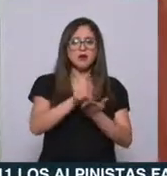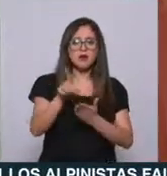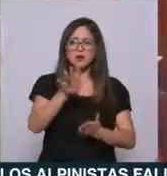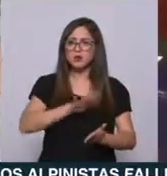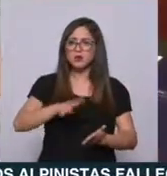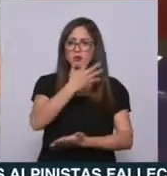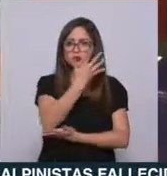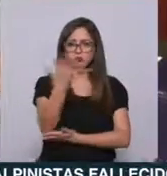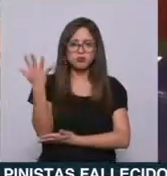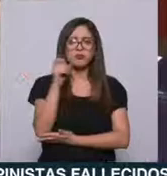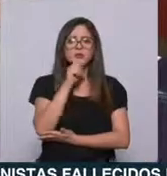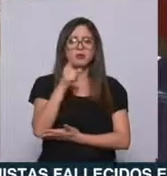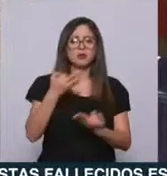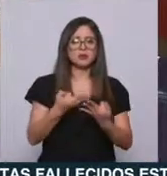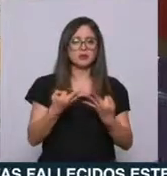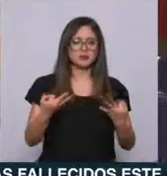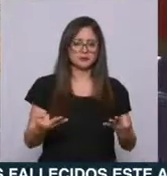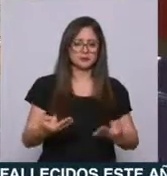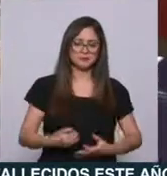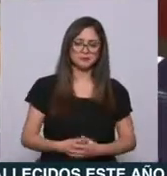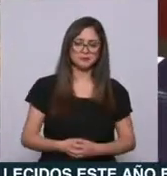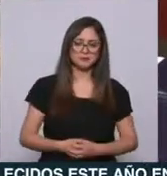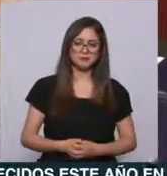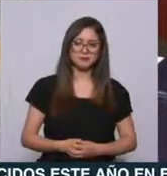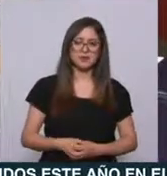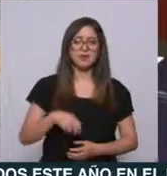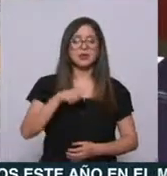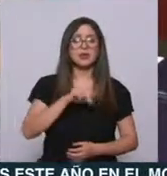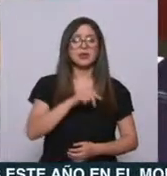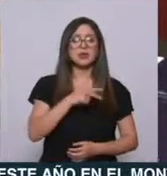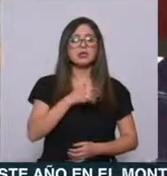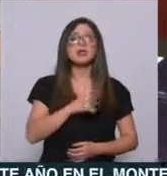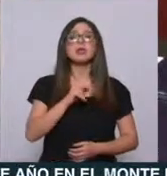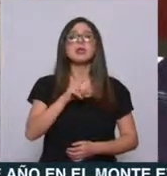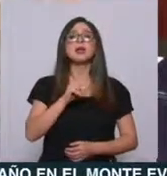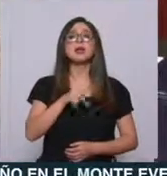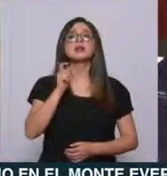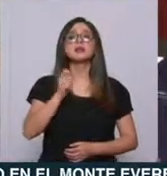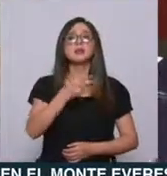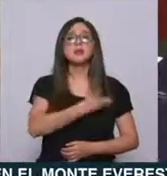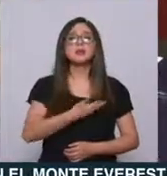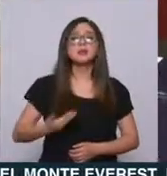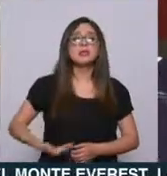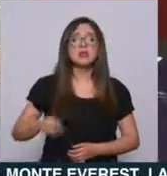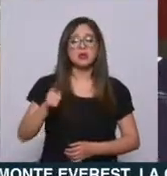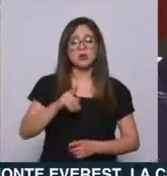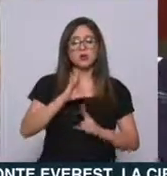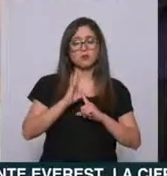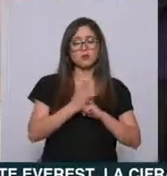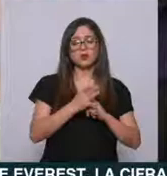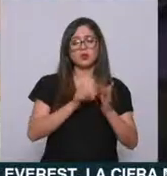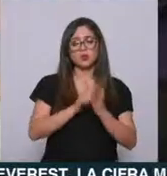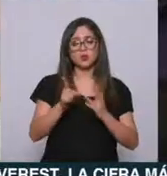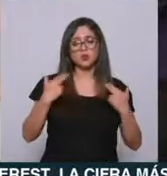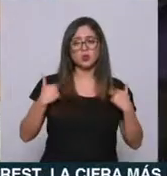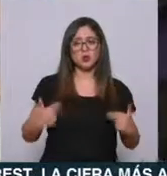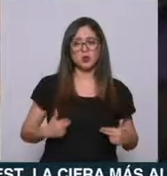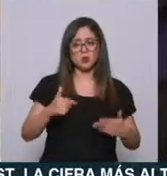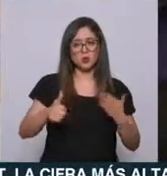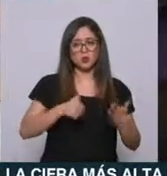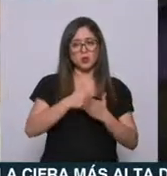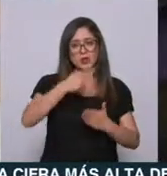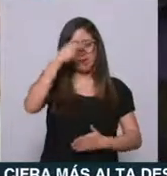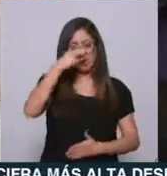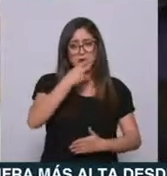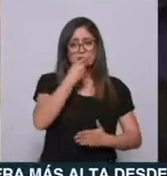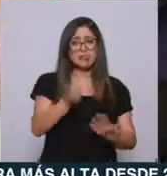territoriales. Por su parte, Nacheli Ramírez, presidenta de la Comisión de Derechos Humanos del Distrito Federal, reiteró que el